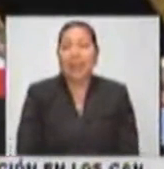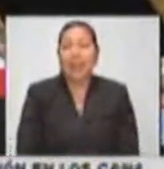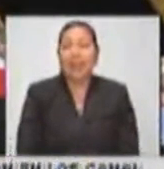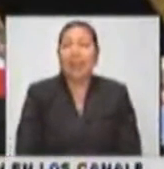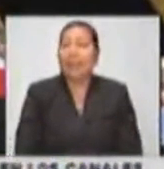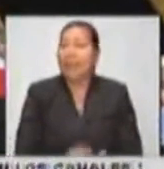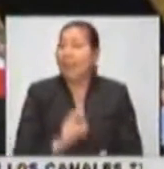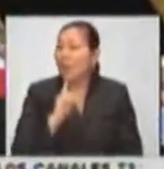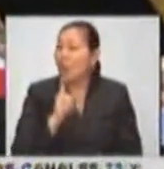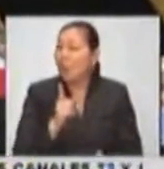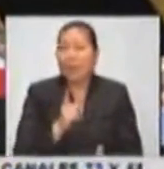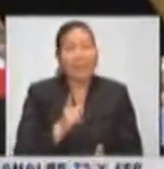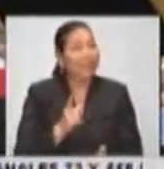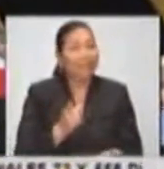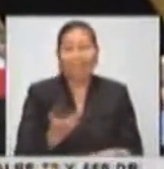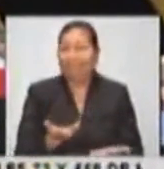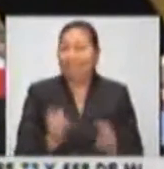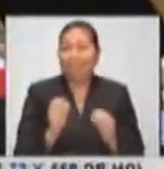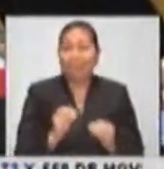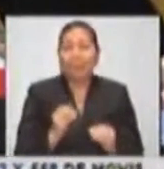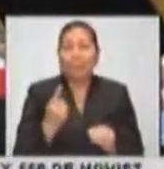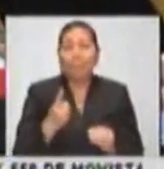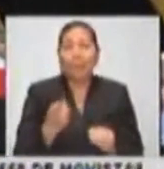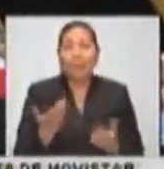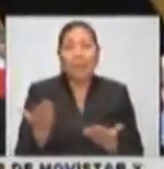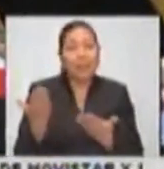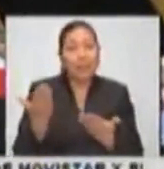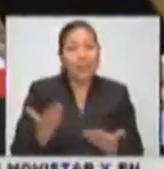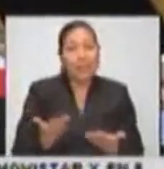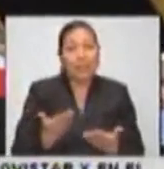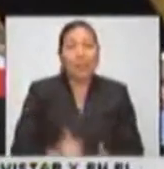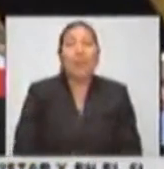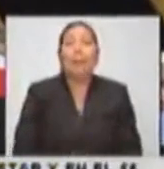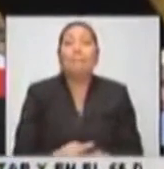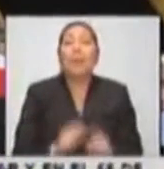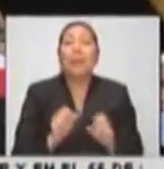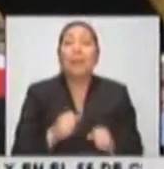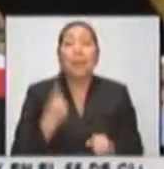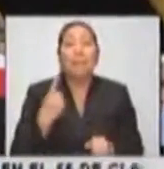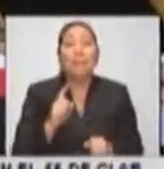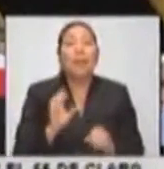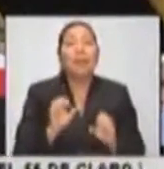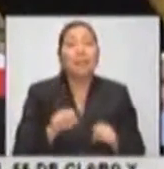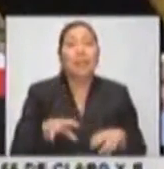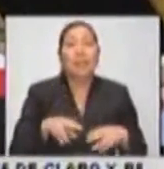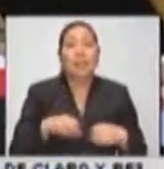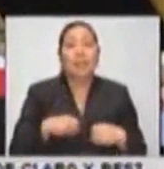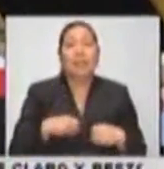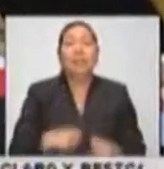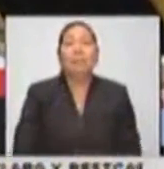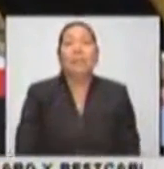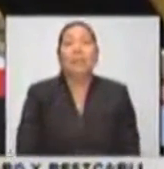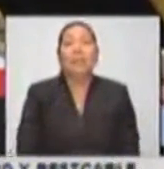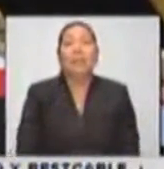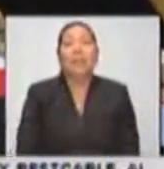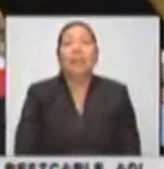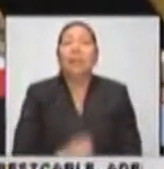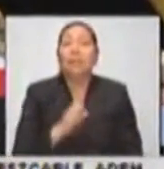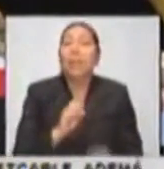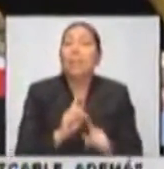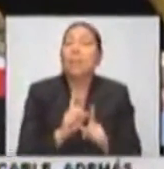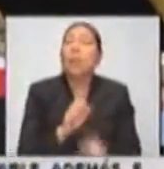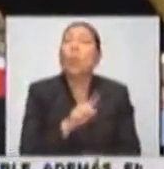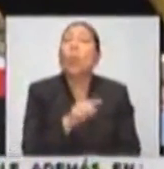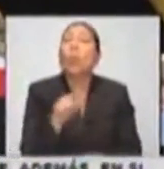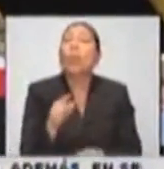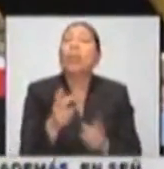que no son determinantes, ponemos ahí, para la invitación, pero sí son para la aceptación, porque nos van a estar preguntando, a ver,